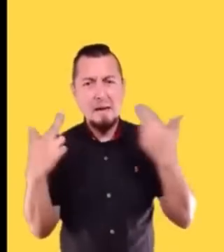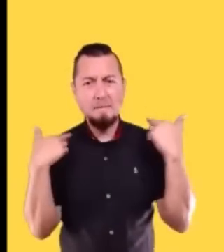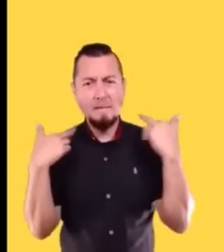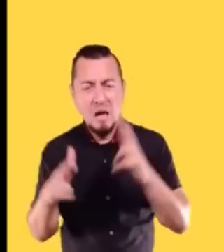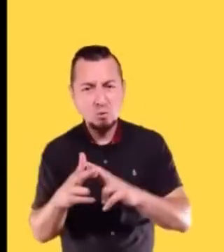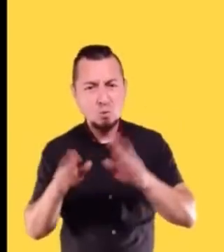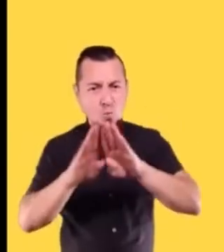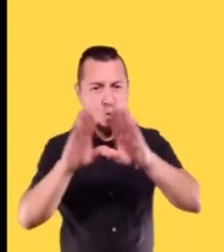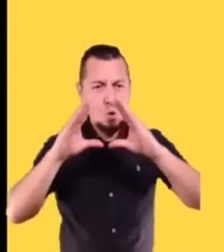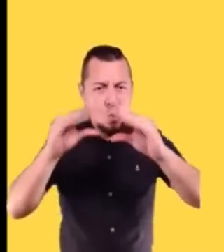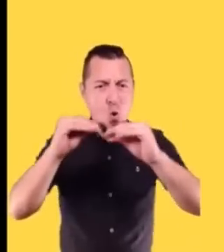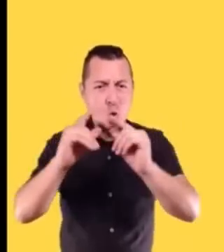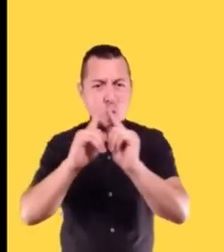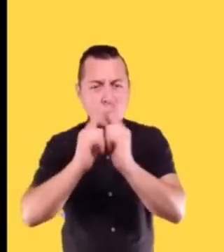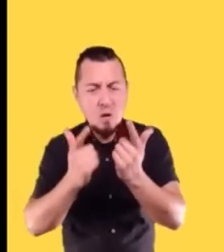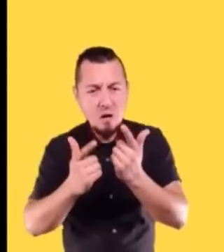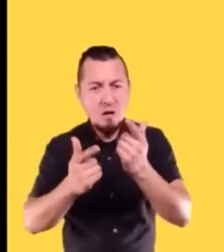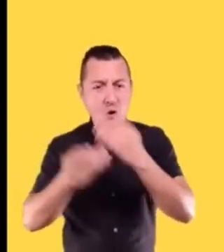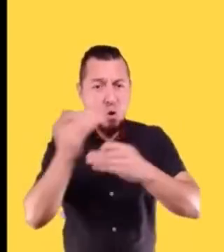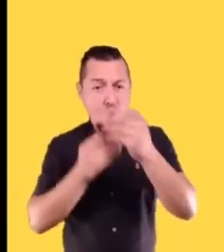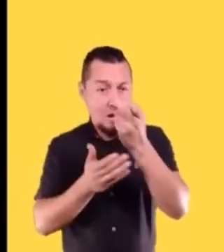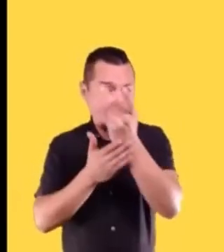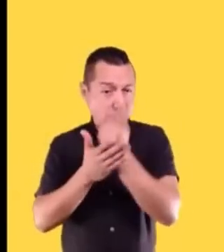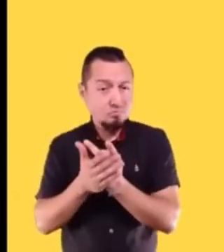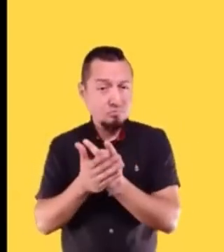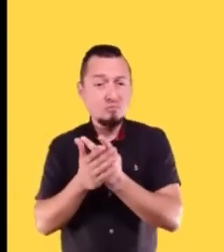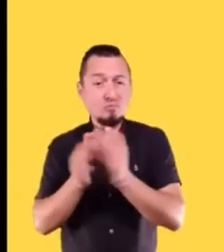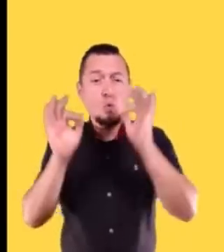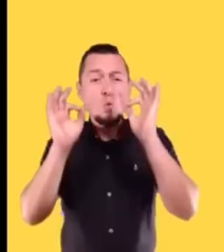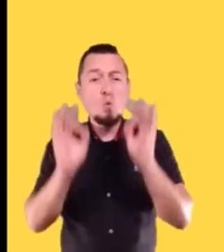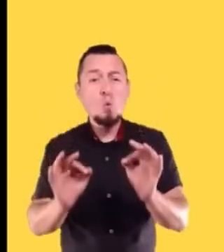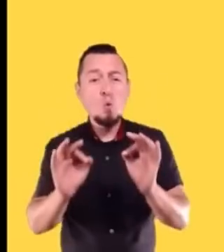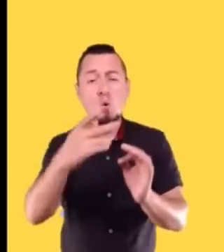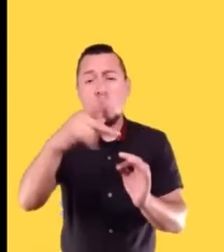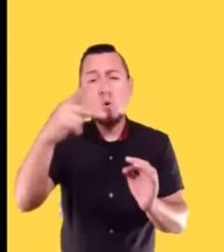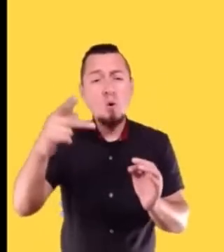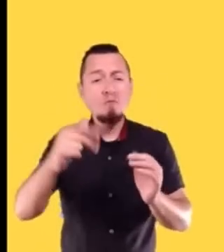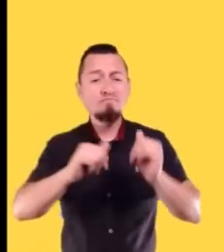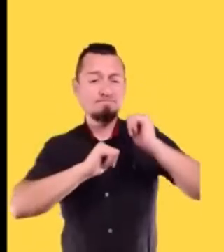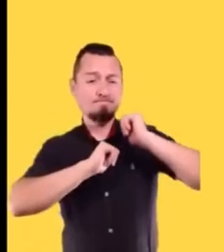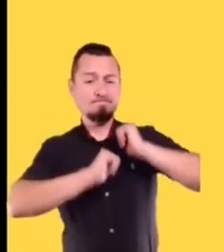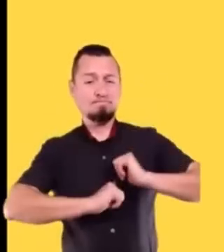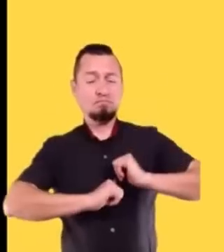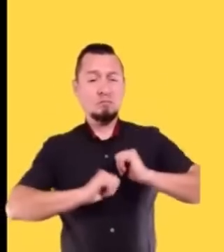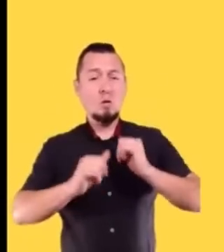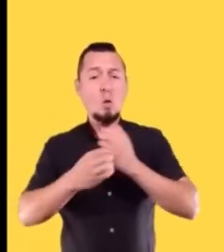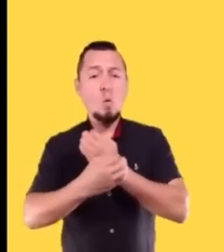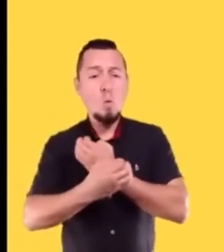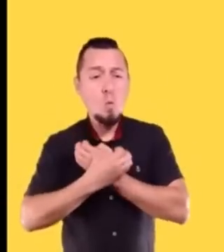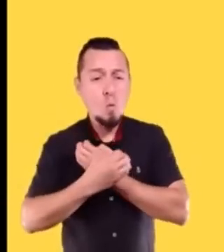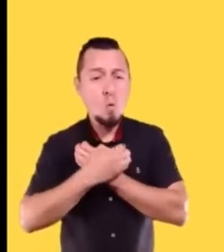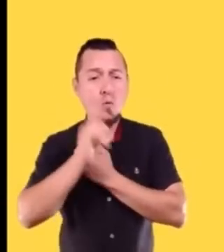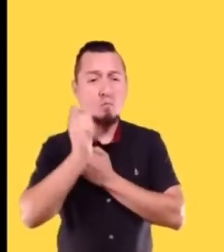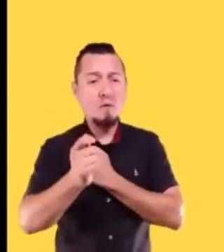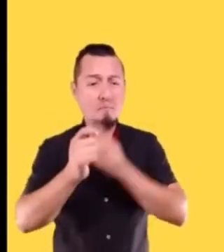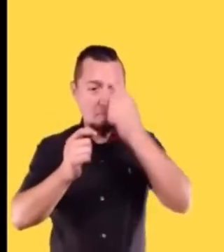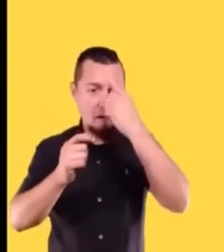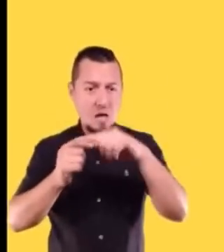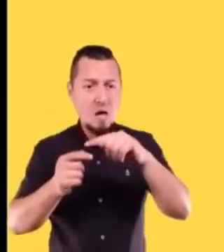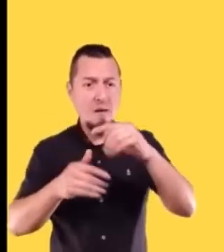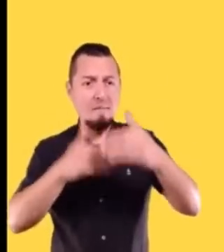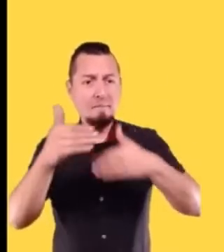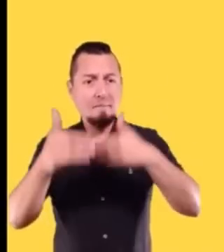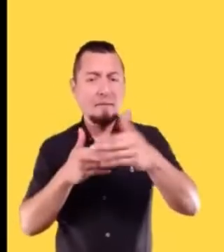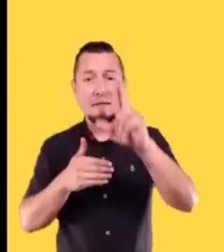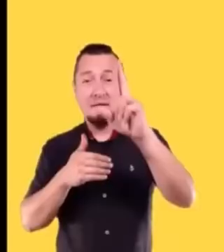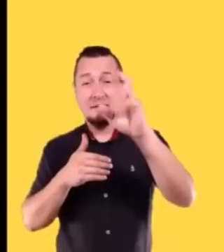alumnos. Es parte de lo que tenemos aquí. Este es un compendio, por ejemplo, de ejercicios que hablan sobre la educación STEAM, que de una manera elaborada por